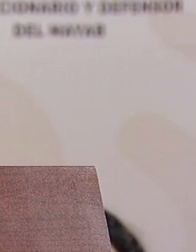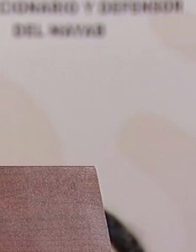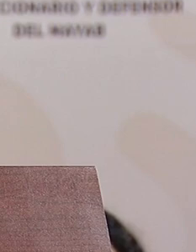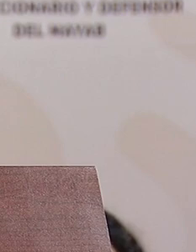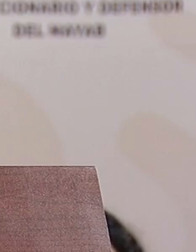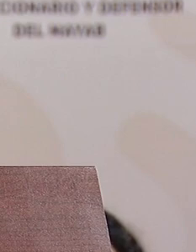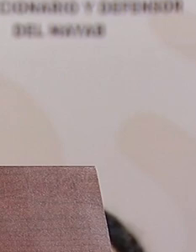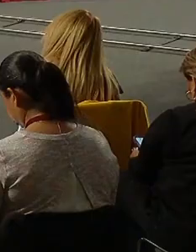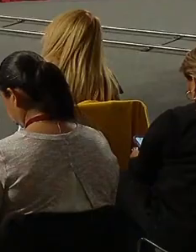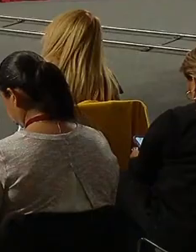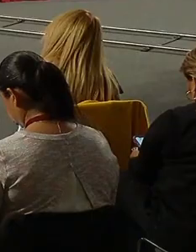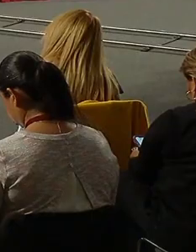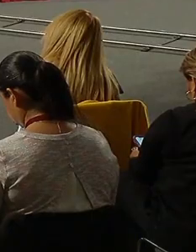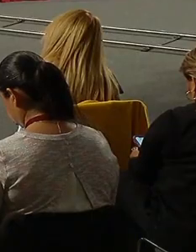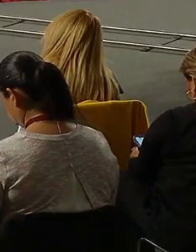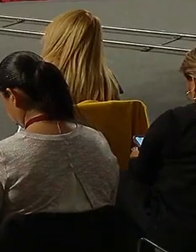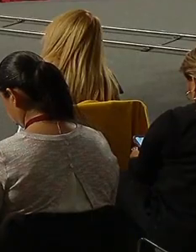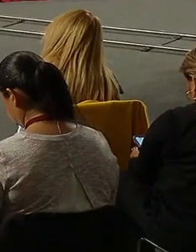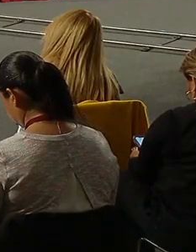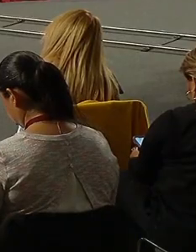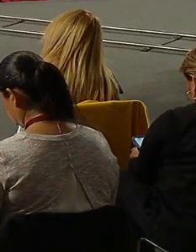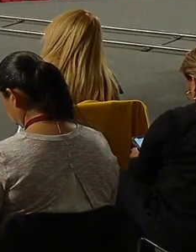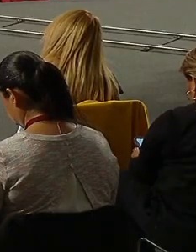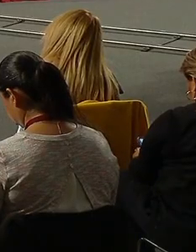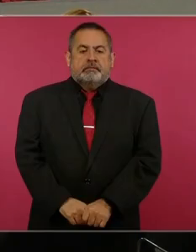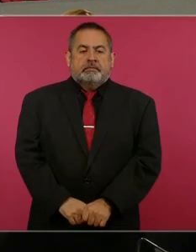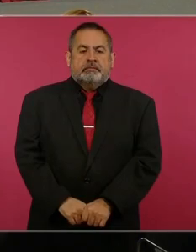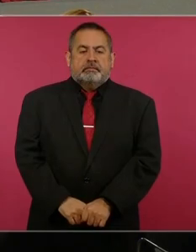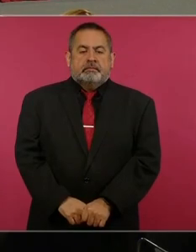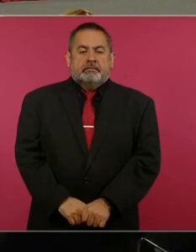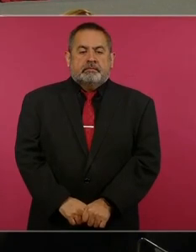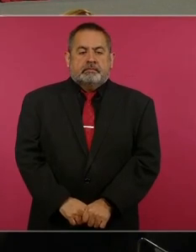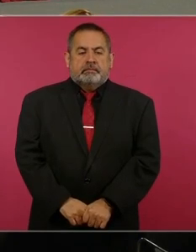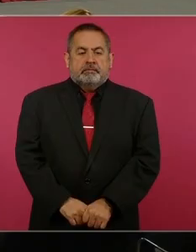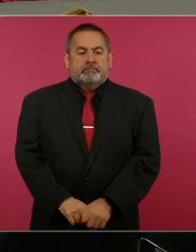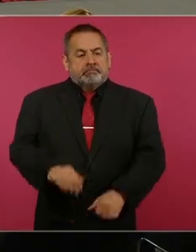cuerpos y se seguirá adelantando en las galerías con